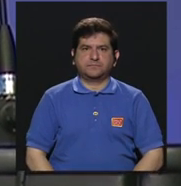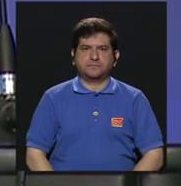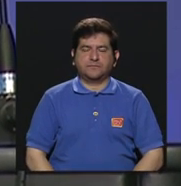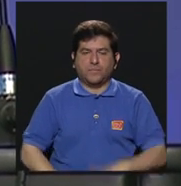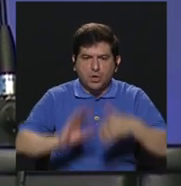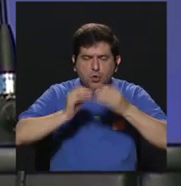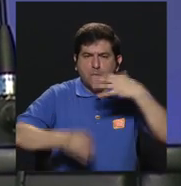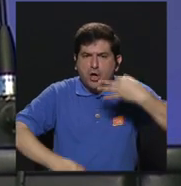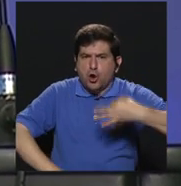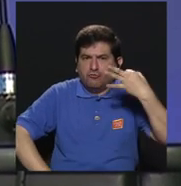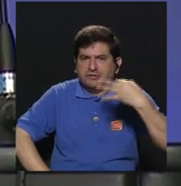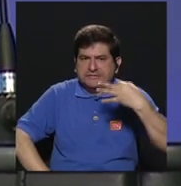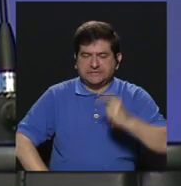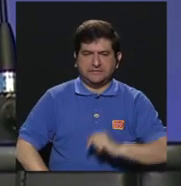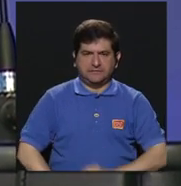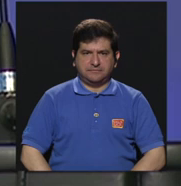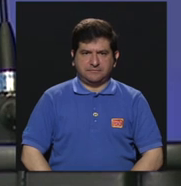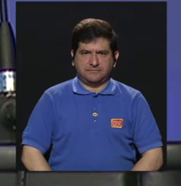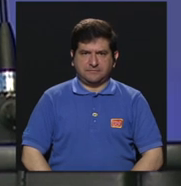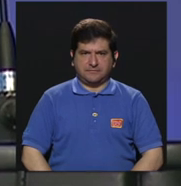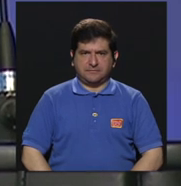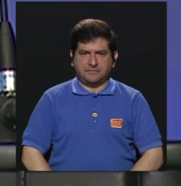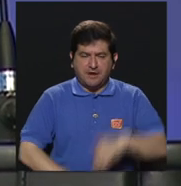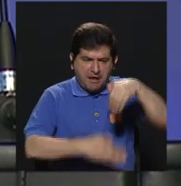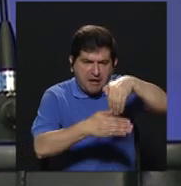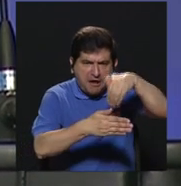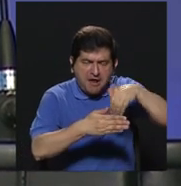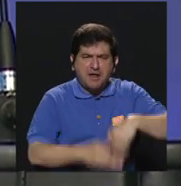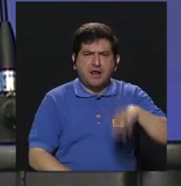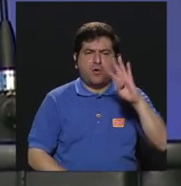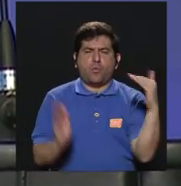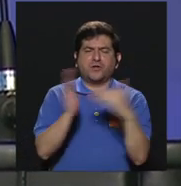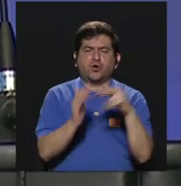Según datos oficiales, se registraron